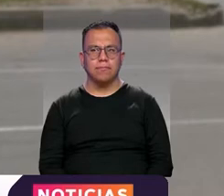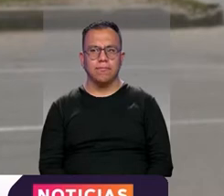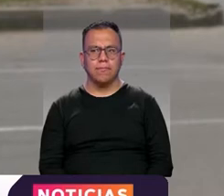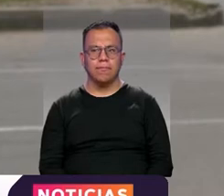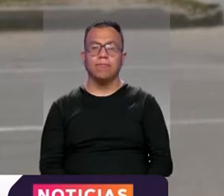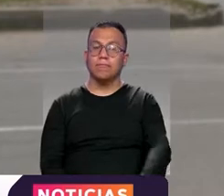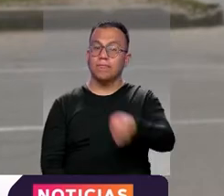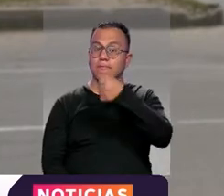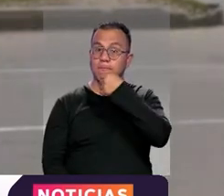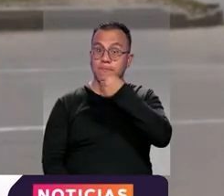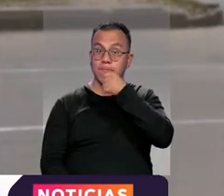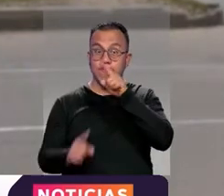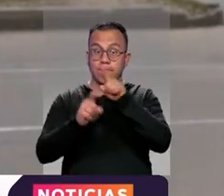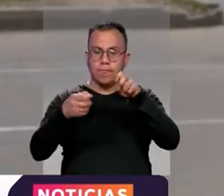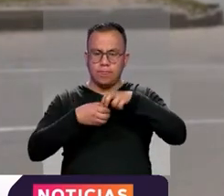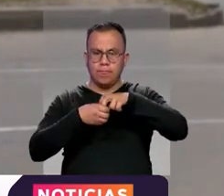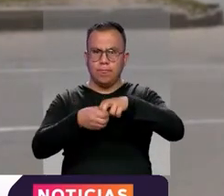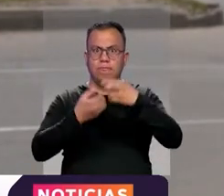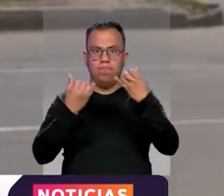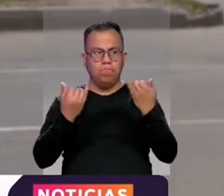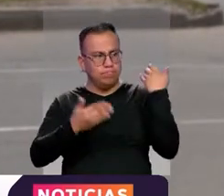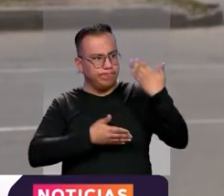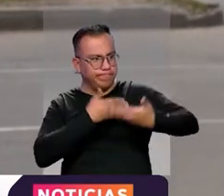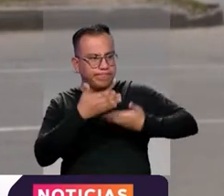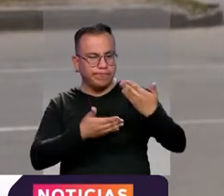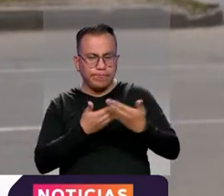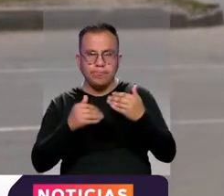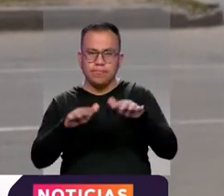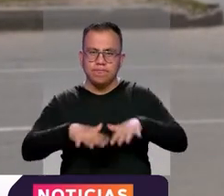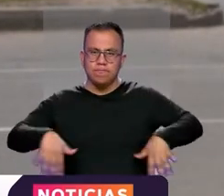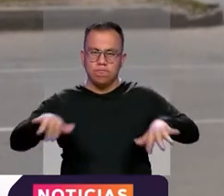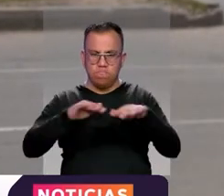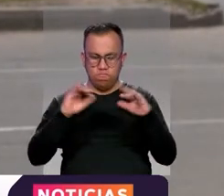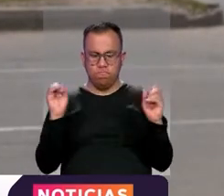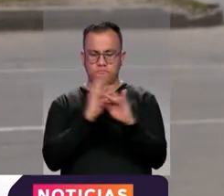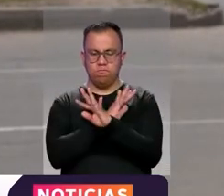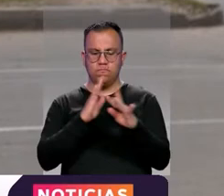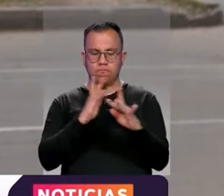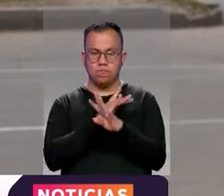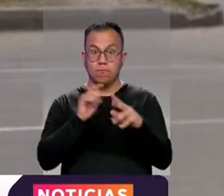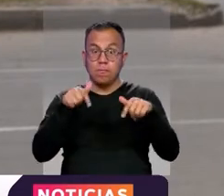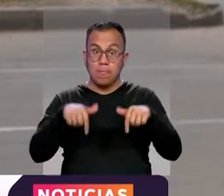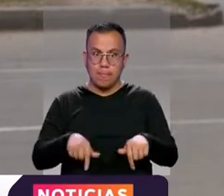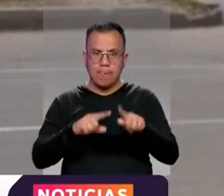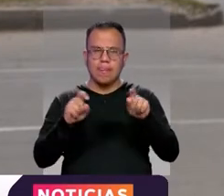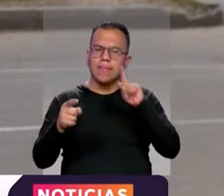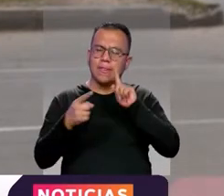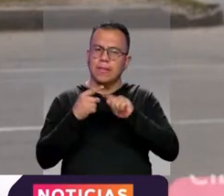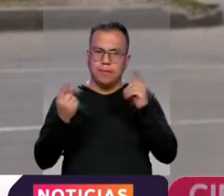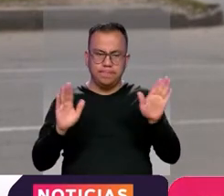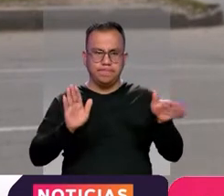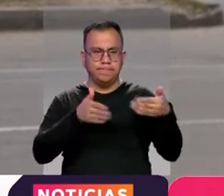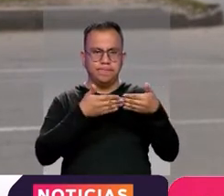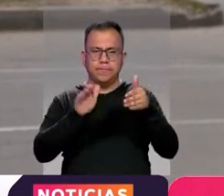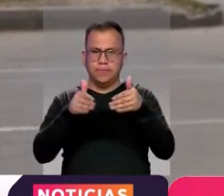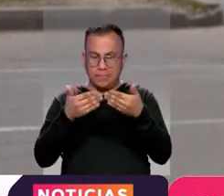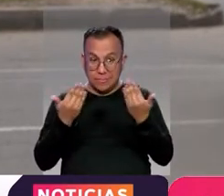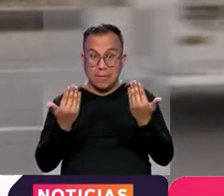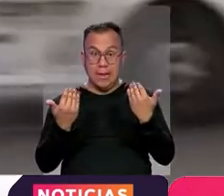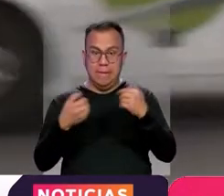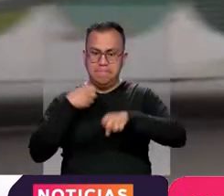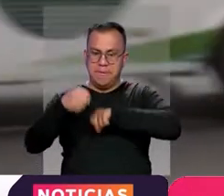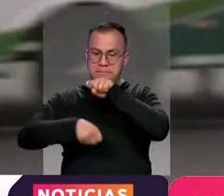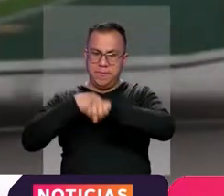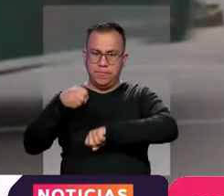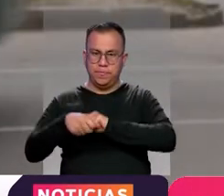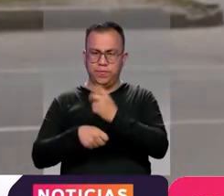en noticias de movilidad para continuar con la adecuación de espacio público y construcción de redes matriz se presentarán cierres viales y de ciclorrutas